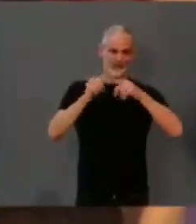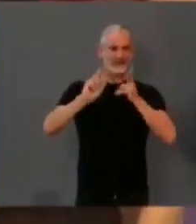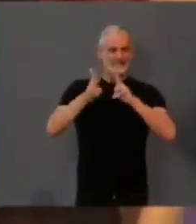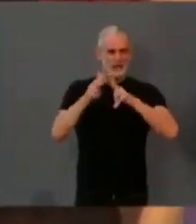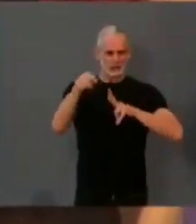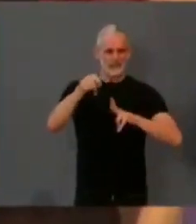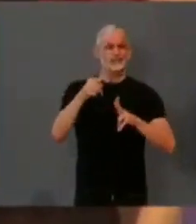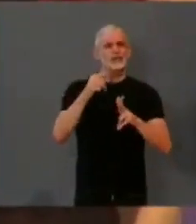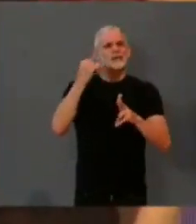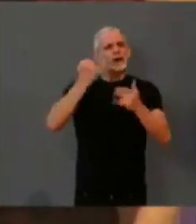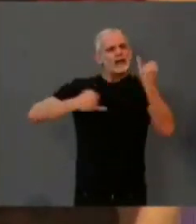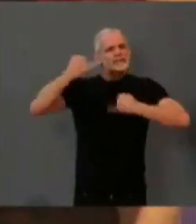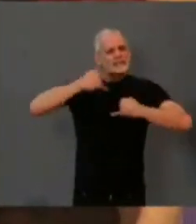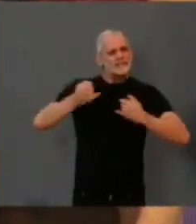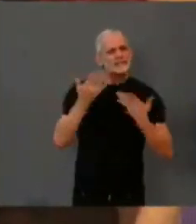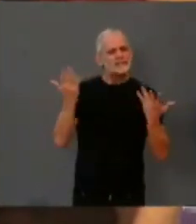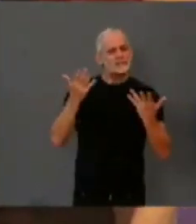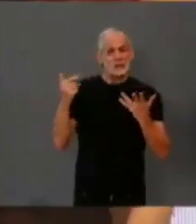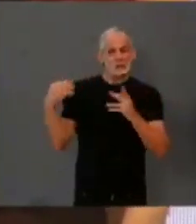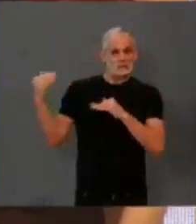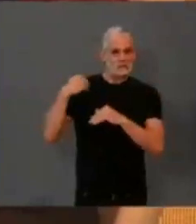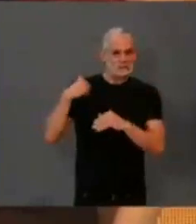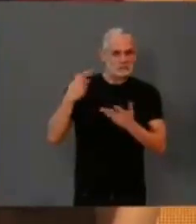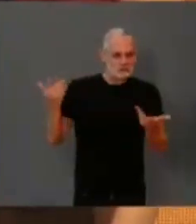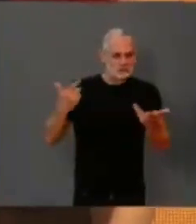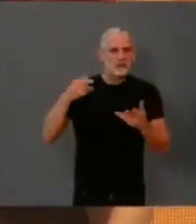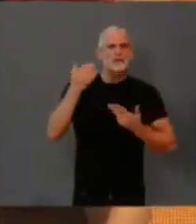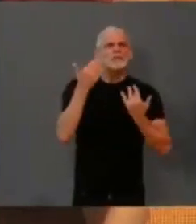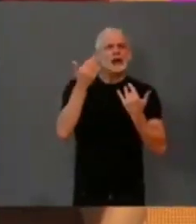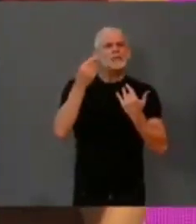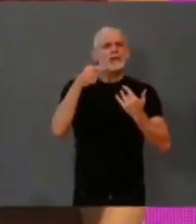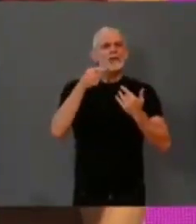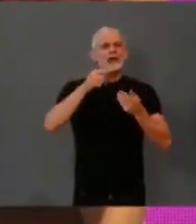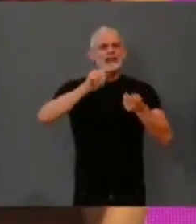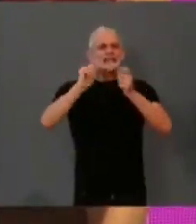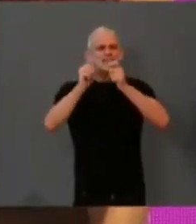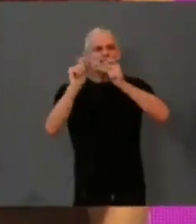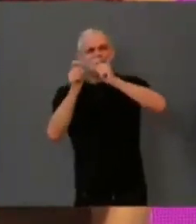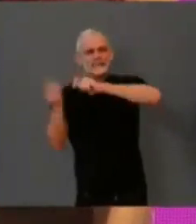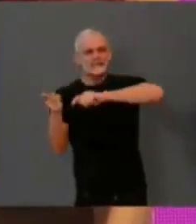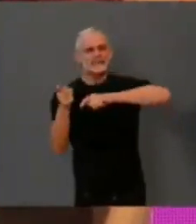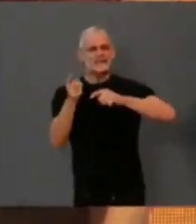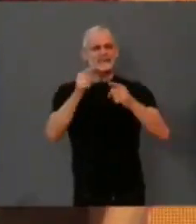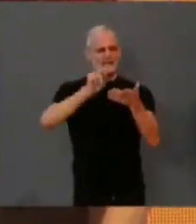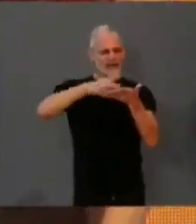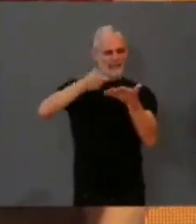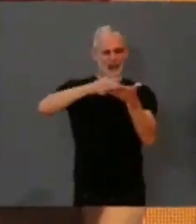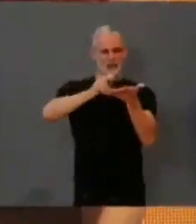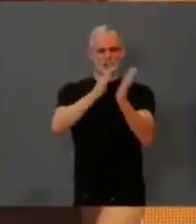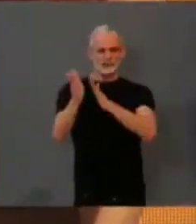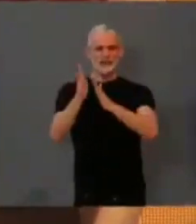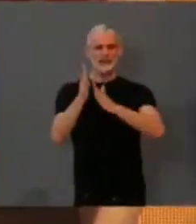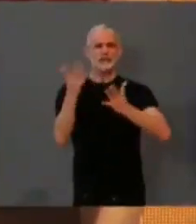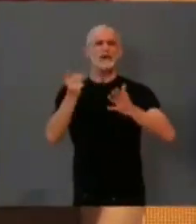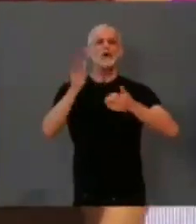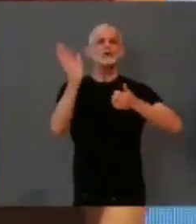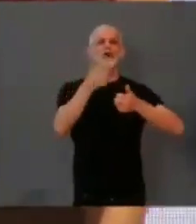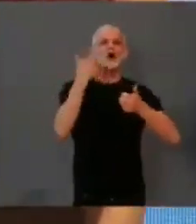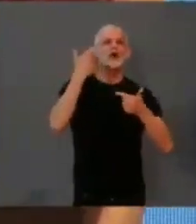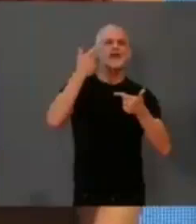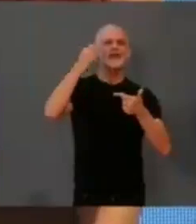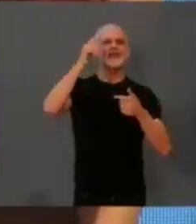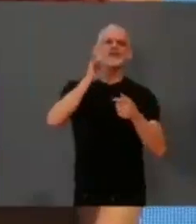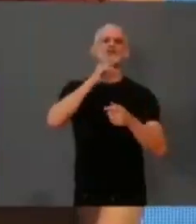estaban comentando que para poder Traducir el el